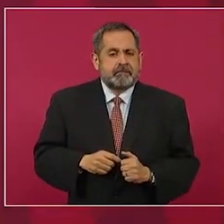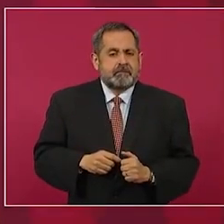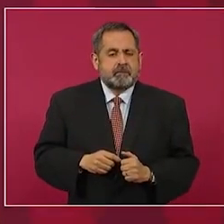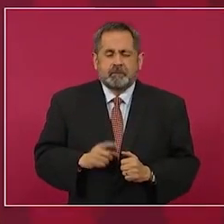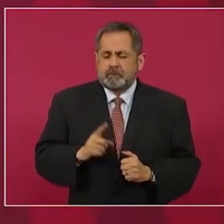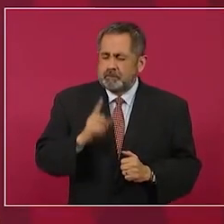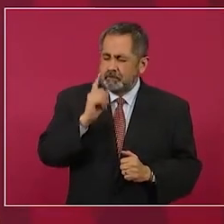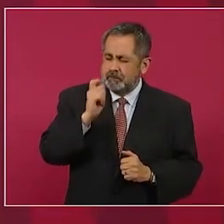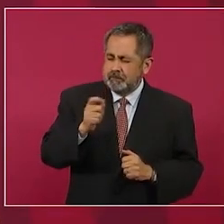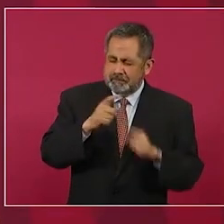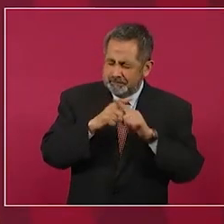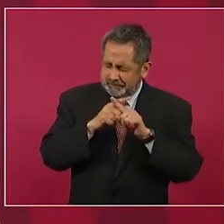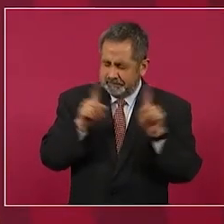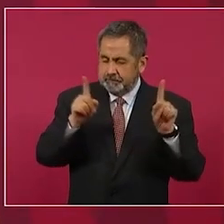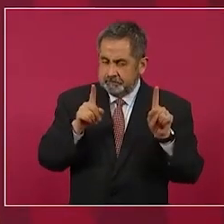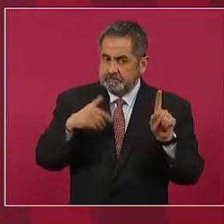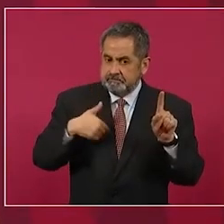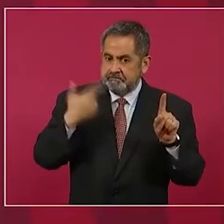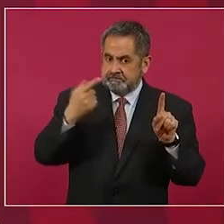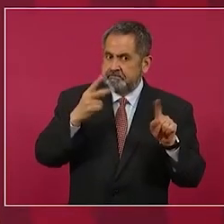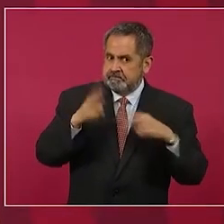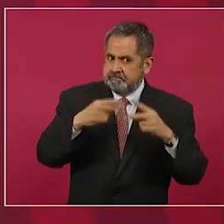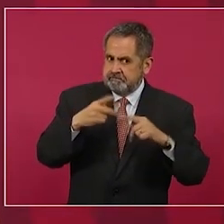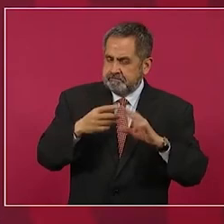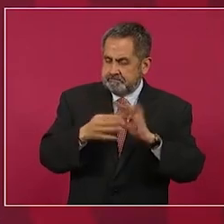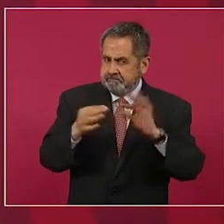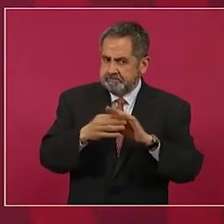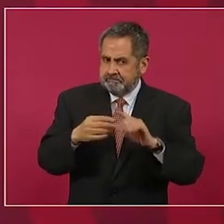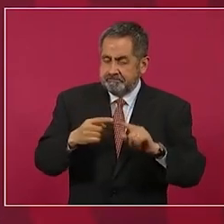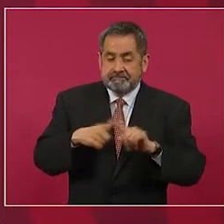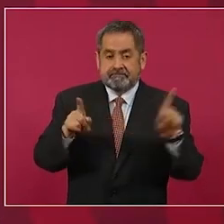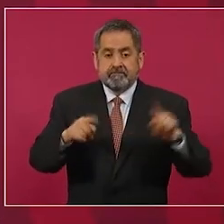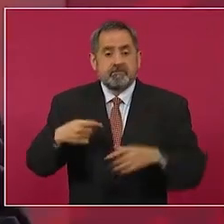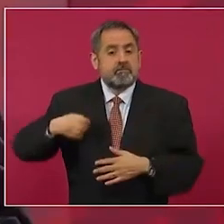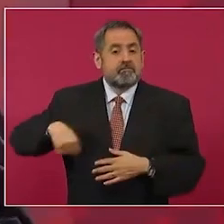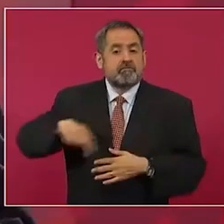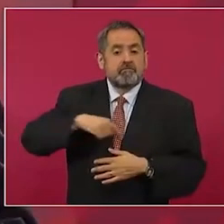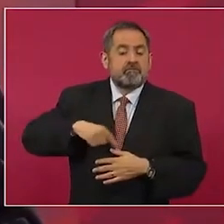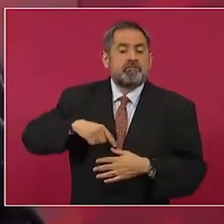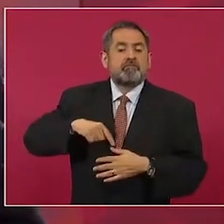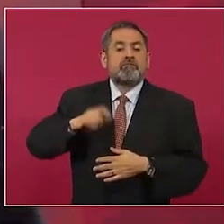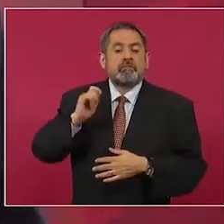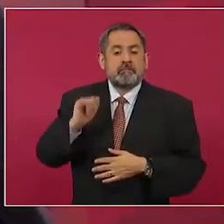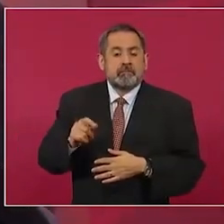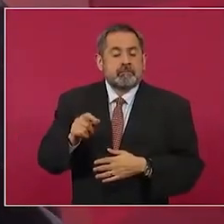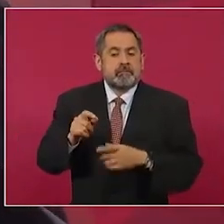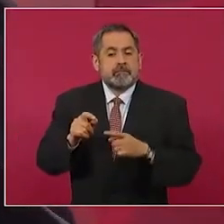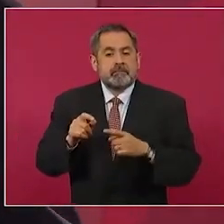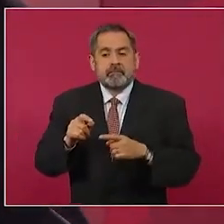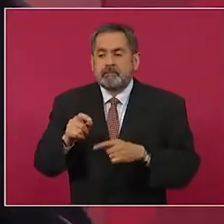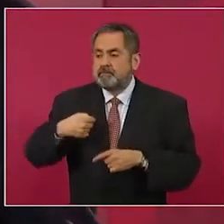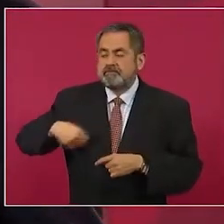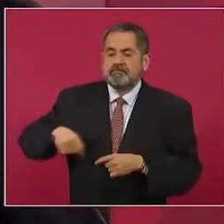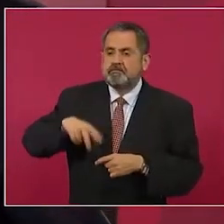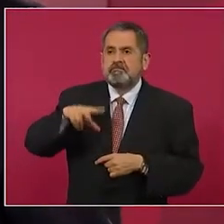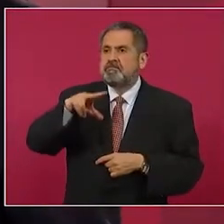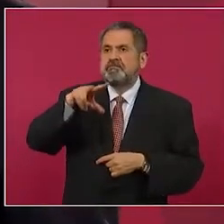La diferencia, y es una ventaja, es que nosotros no permitimos